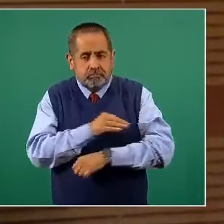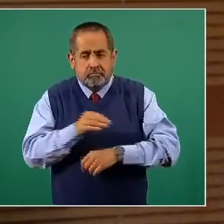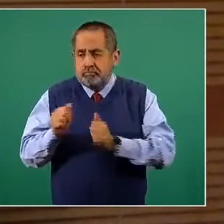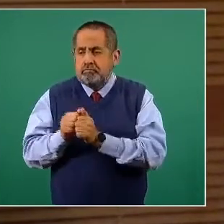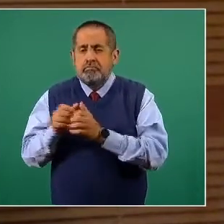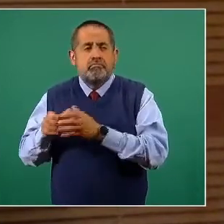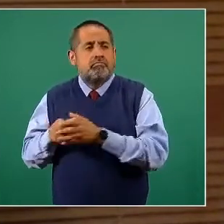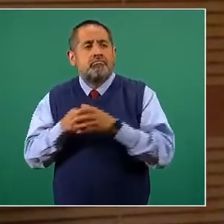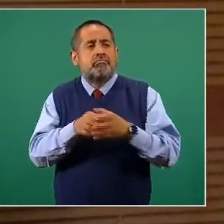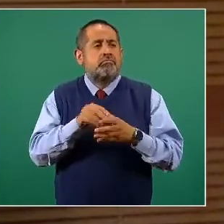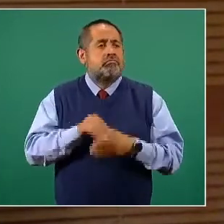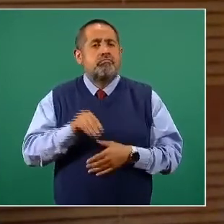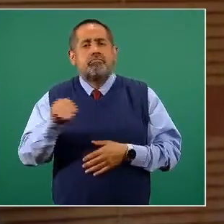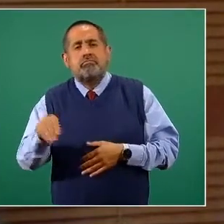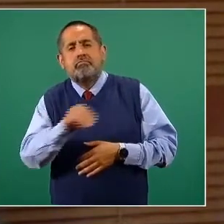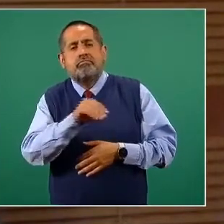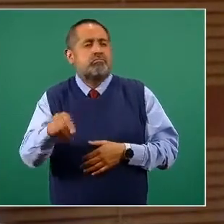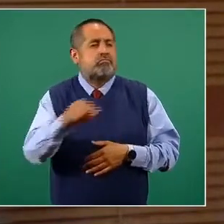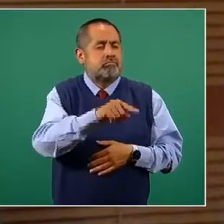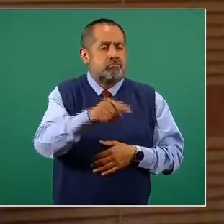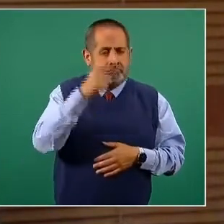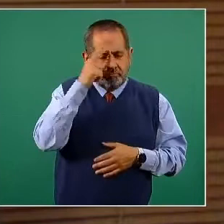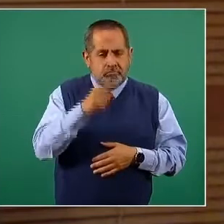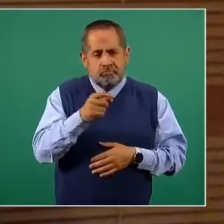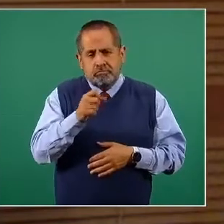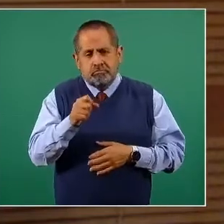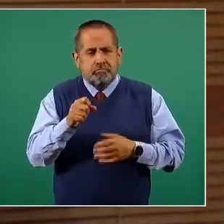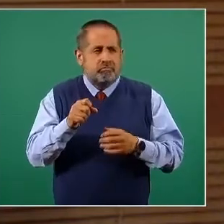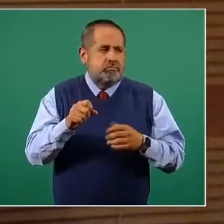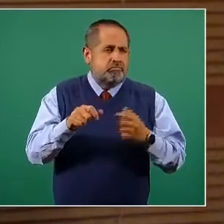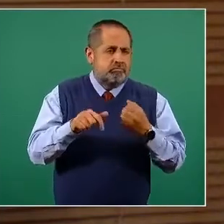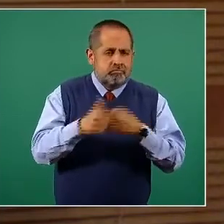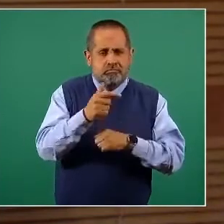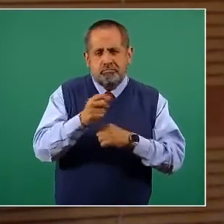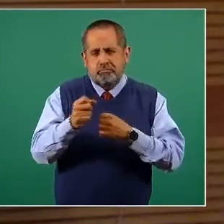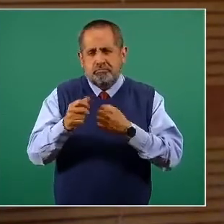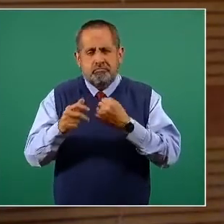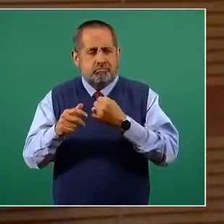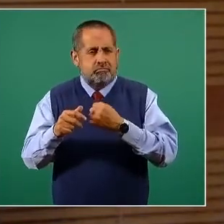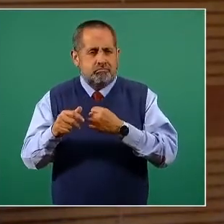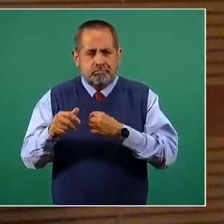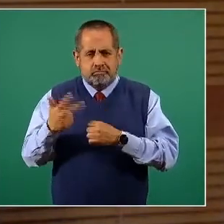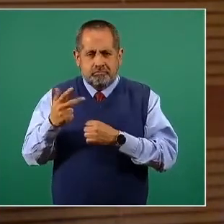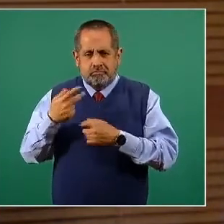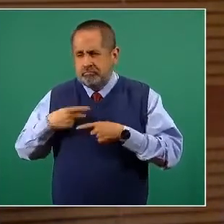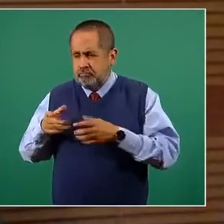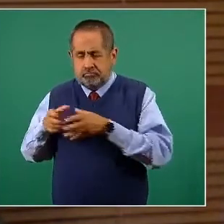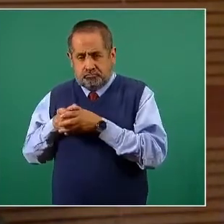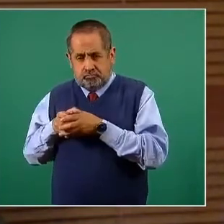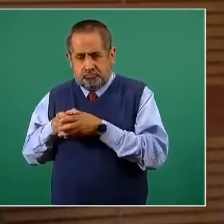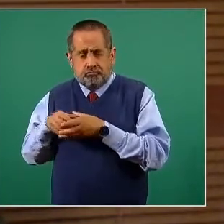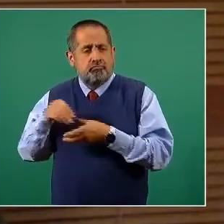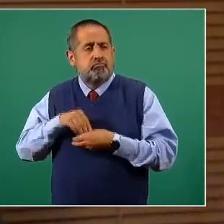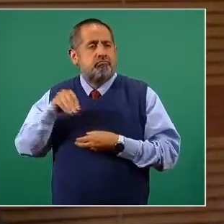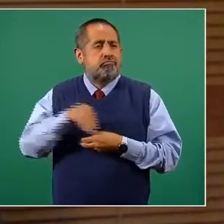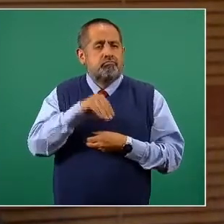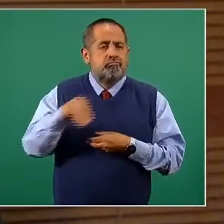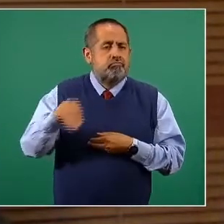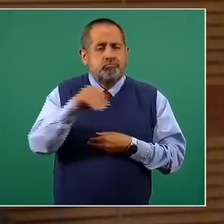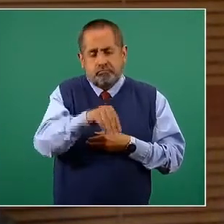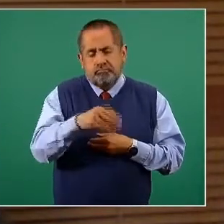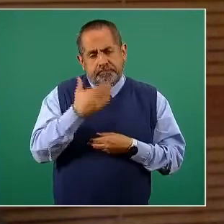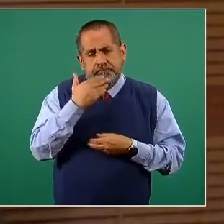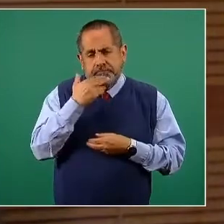brigadas que son de 12 o 13 elementos y los vacunadores. Eso ayuda, y recordar que cada